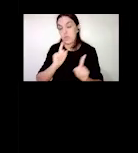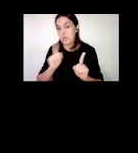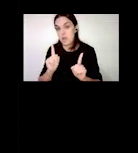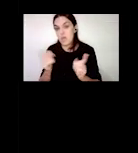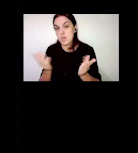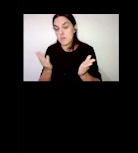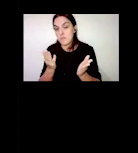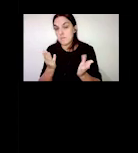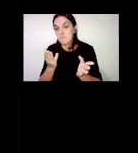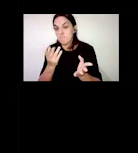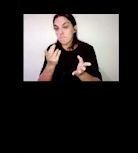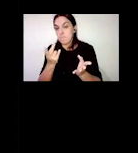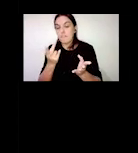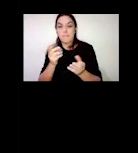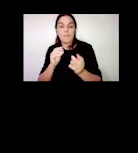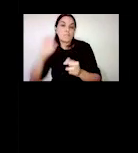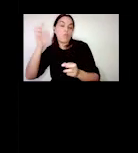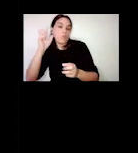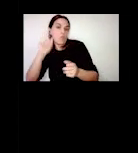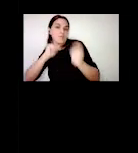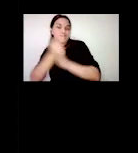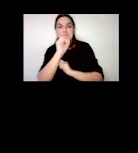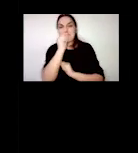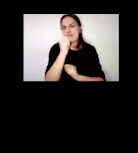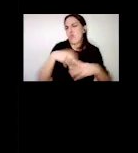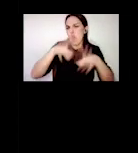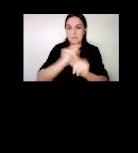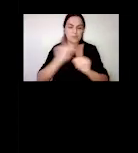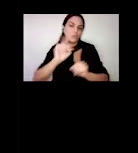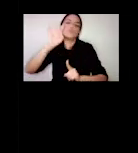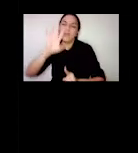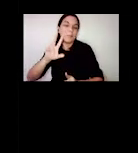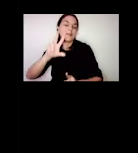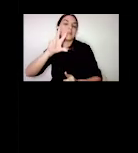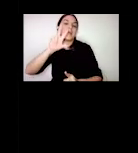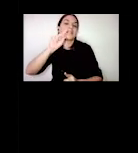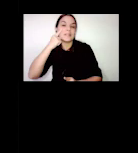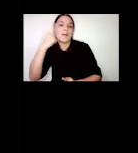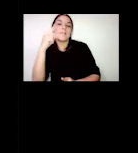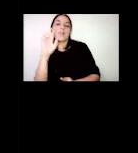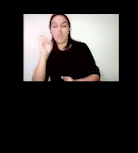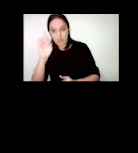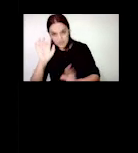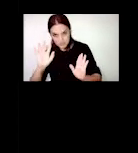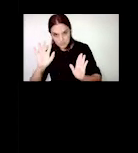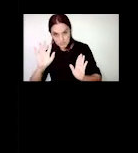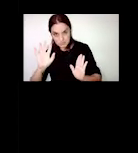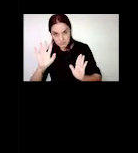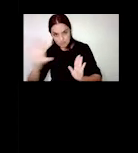ni cambiar la totalidad ni invertir la totalidad, y invierte solo $30.000 en estas cuestiones. Entonces,